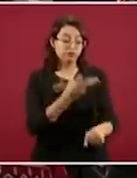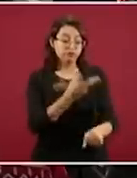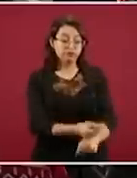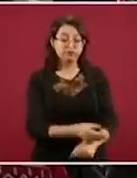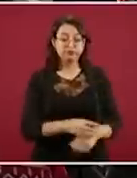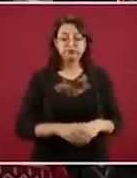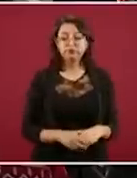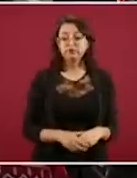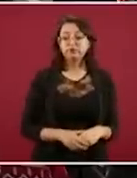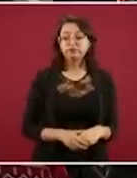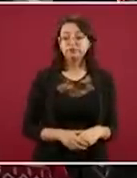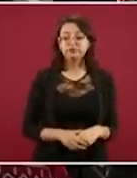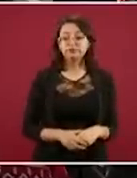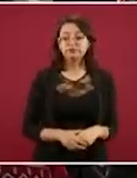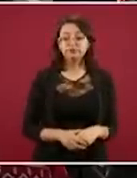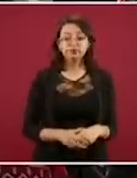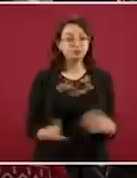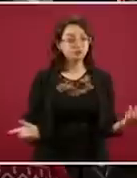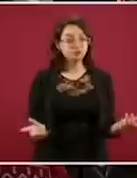porque si no,